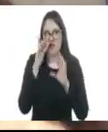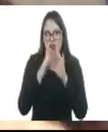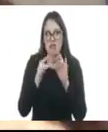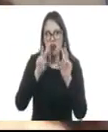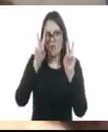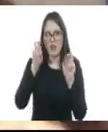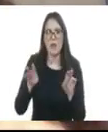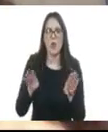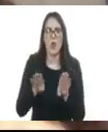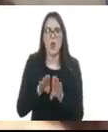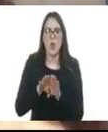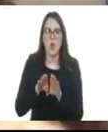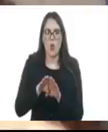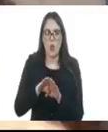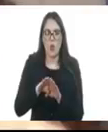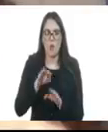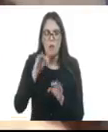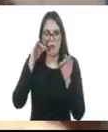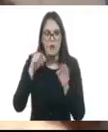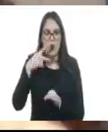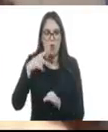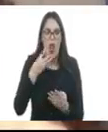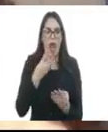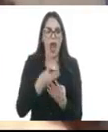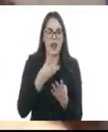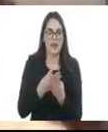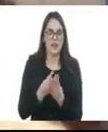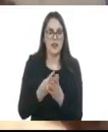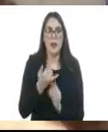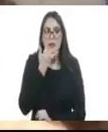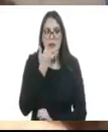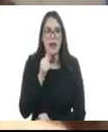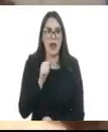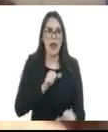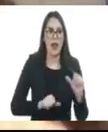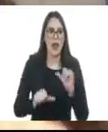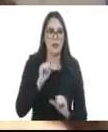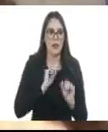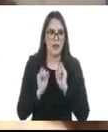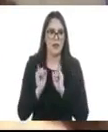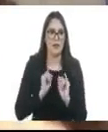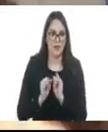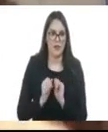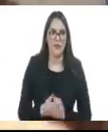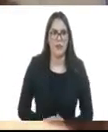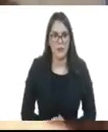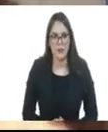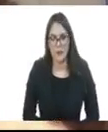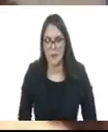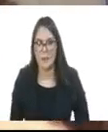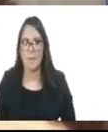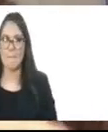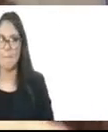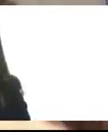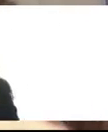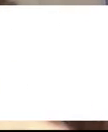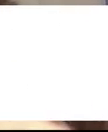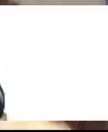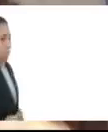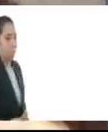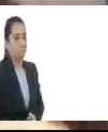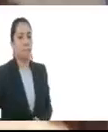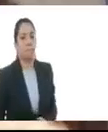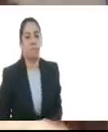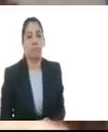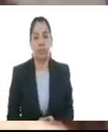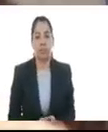las cárceles con menor aprobación de la Comisión Nacional de los Derechos Humanos en cuanto al trato.